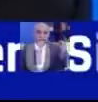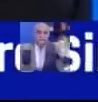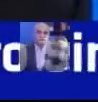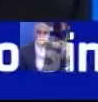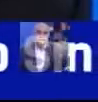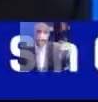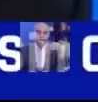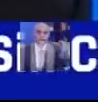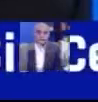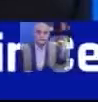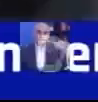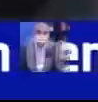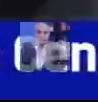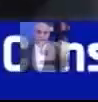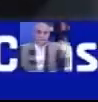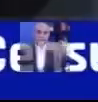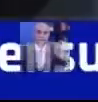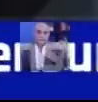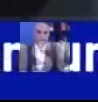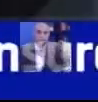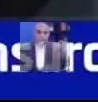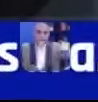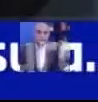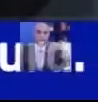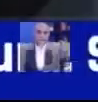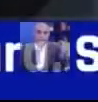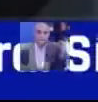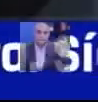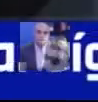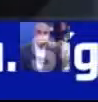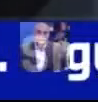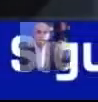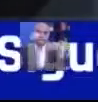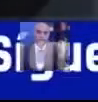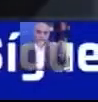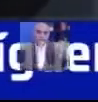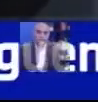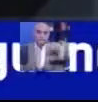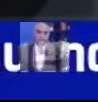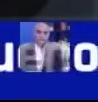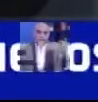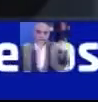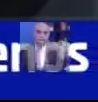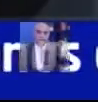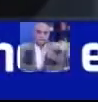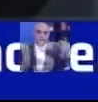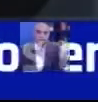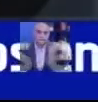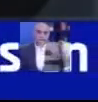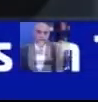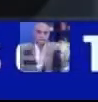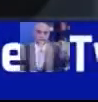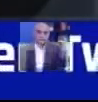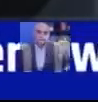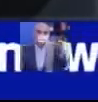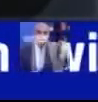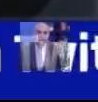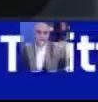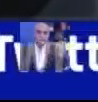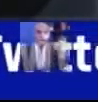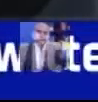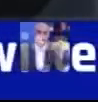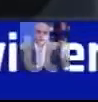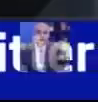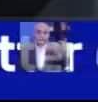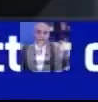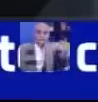la carta de nacionalidad española que le fue entregada por el gobierno de Rajoy, pero no es